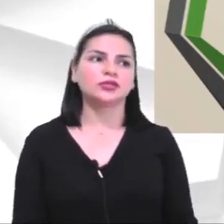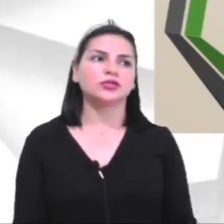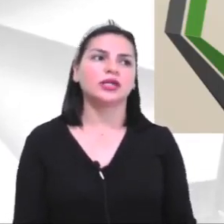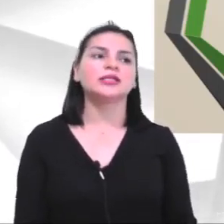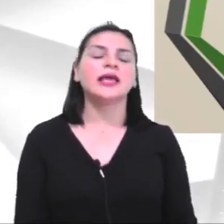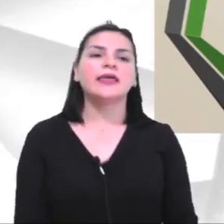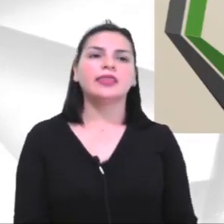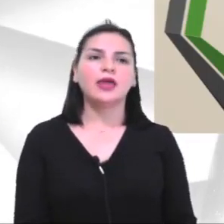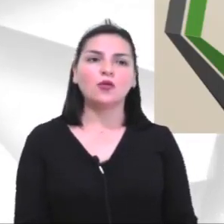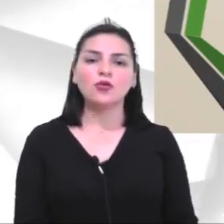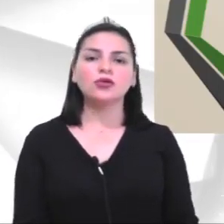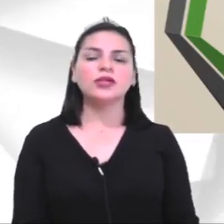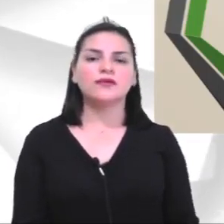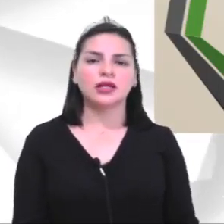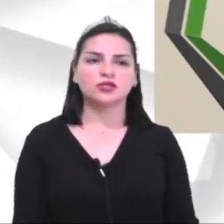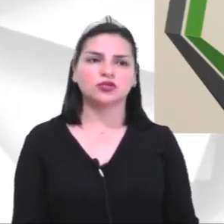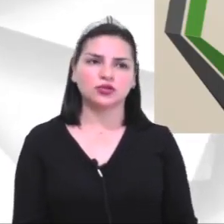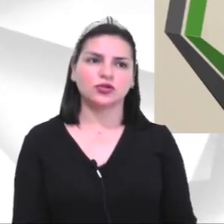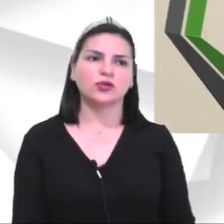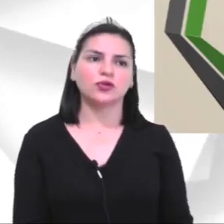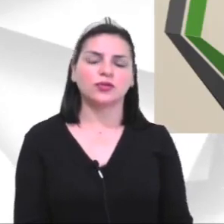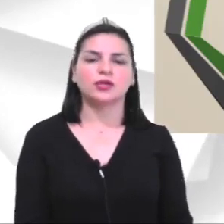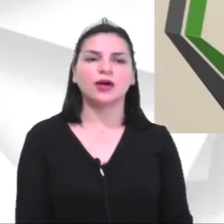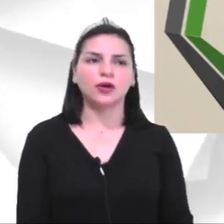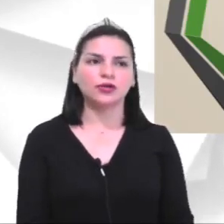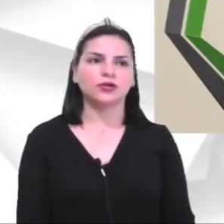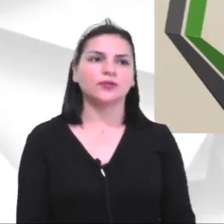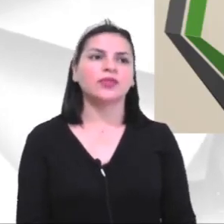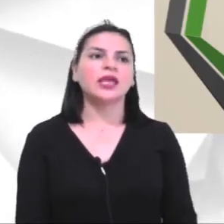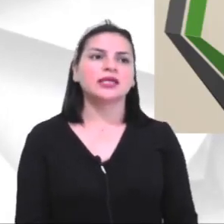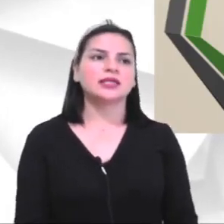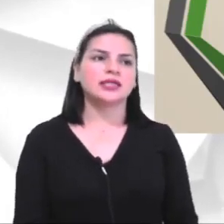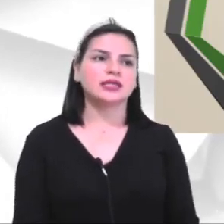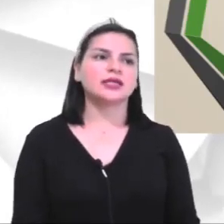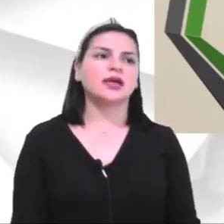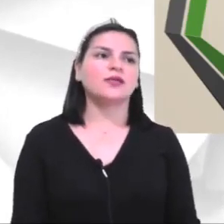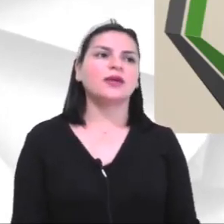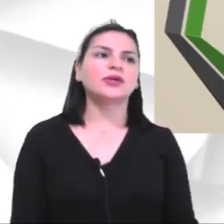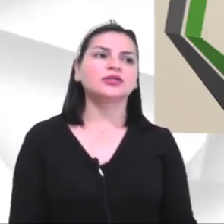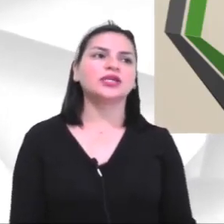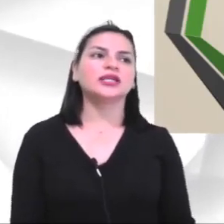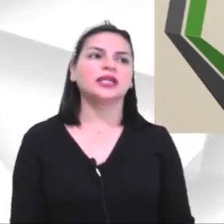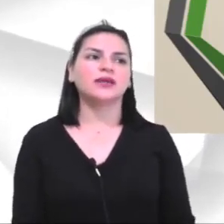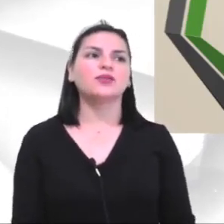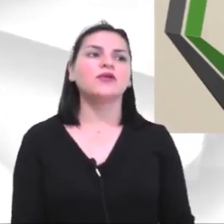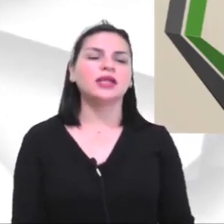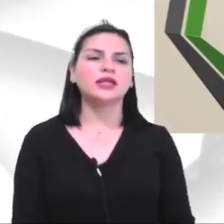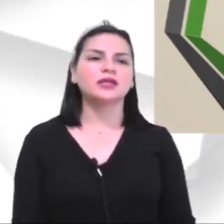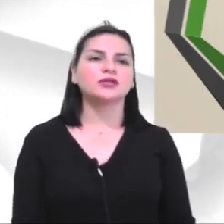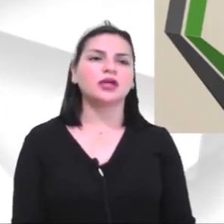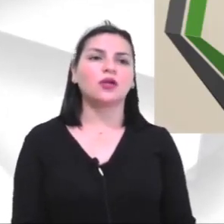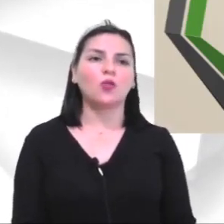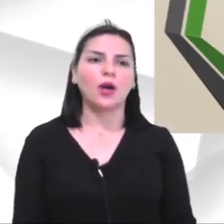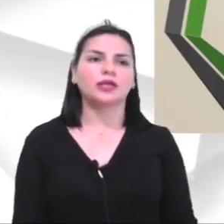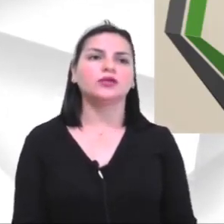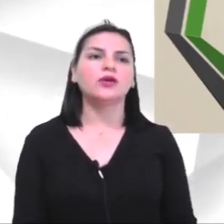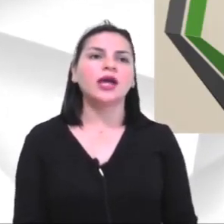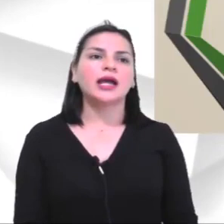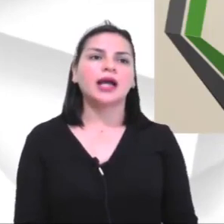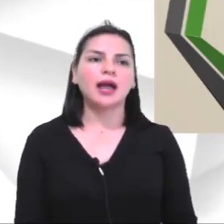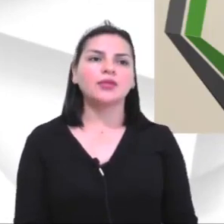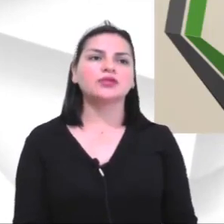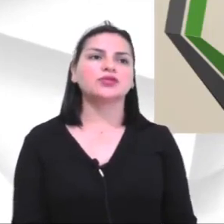de personas de un nivel socioeconómico a otro. Se dice que una persona tiene movilidad social